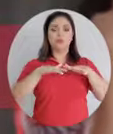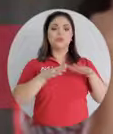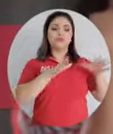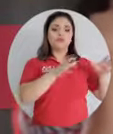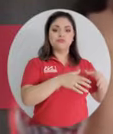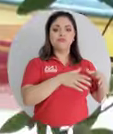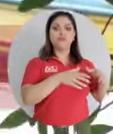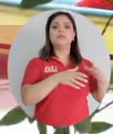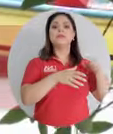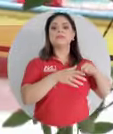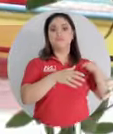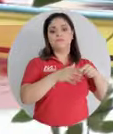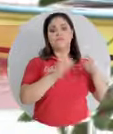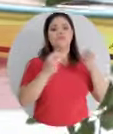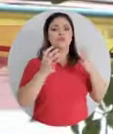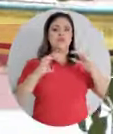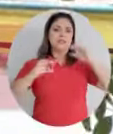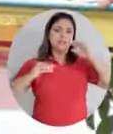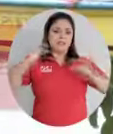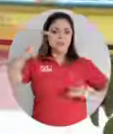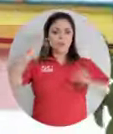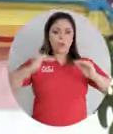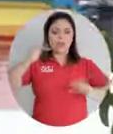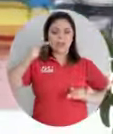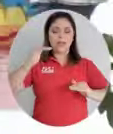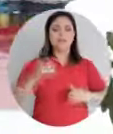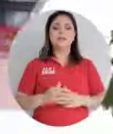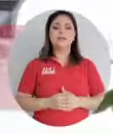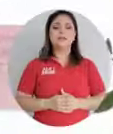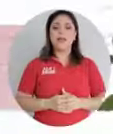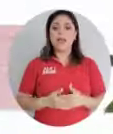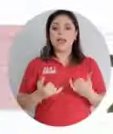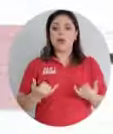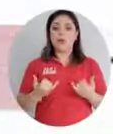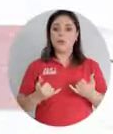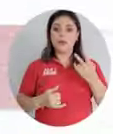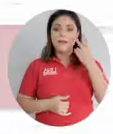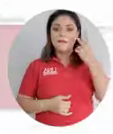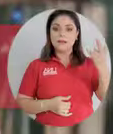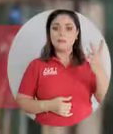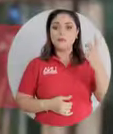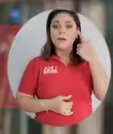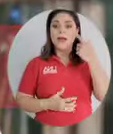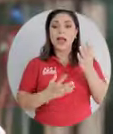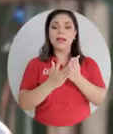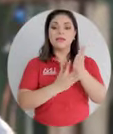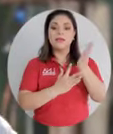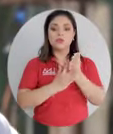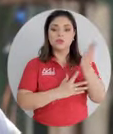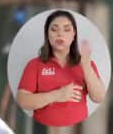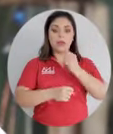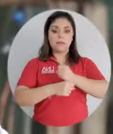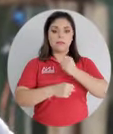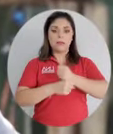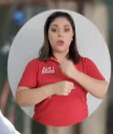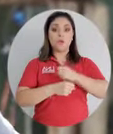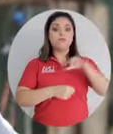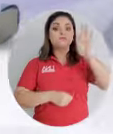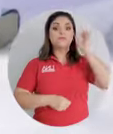fuera las grandes desigualdades y asimetrías que estamos viendo para el acceso a empleo